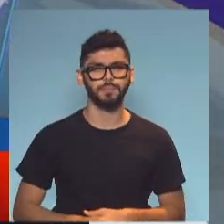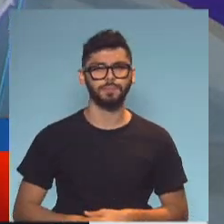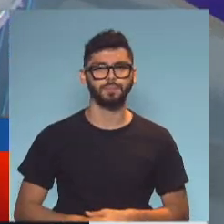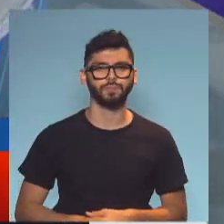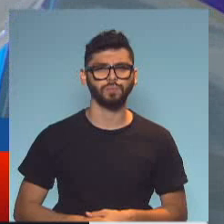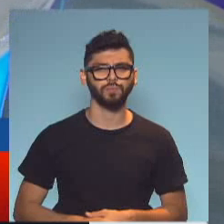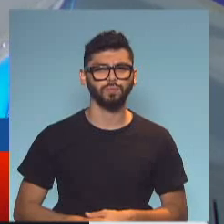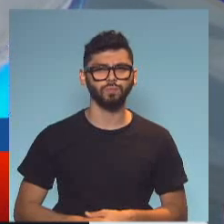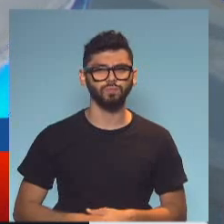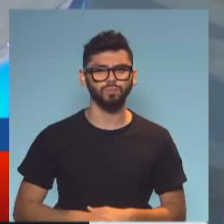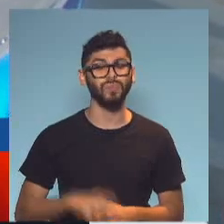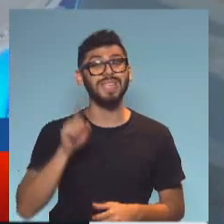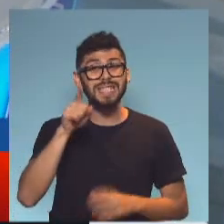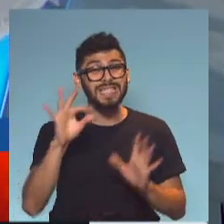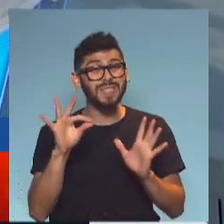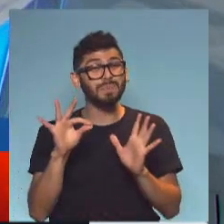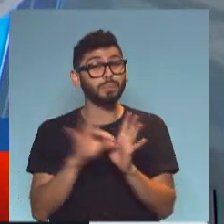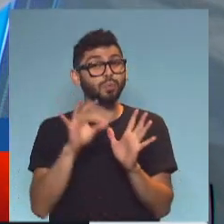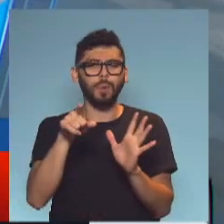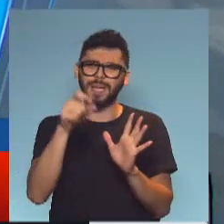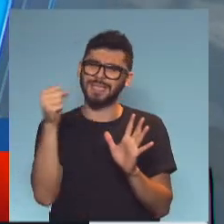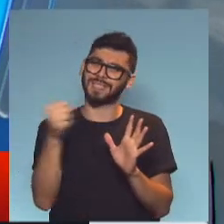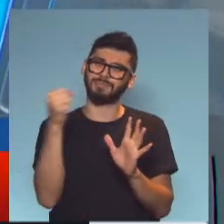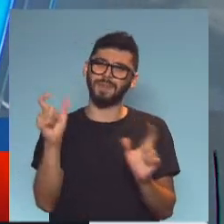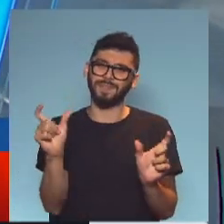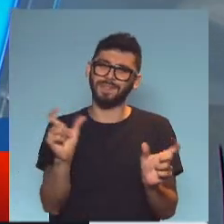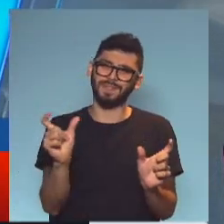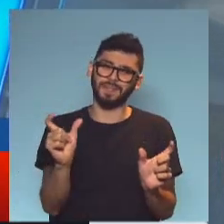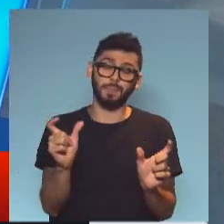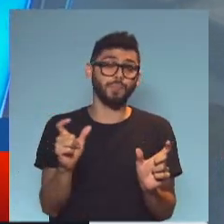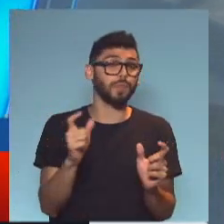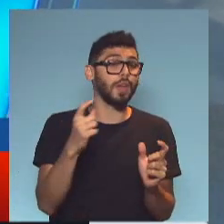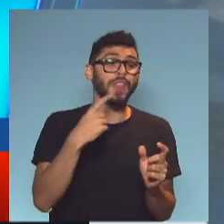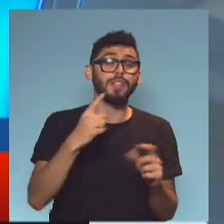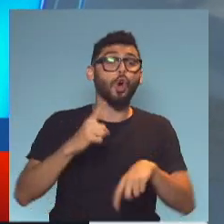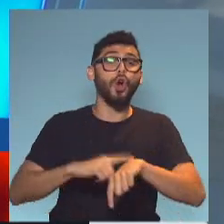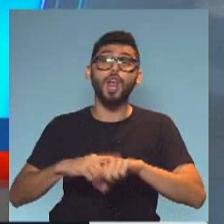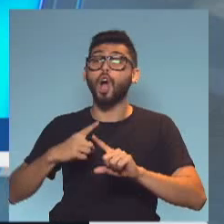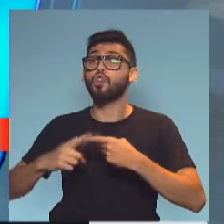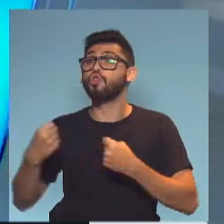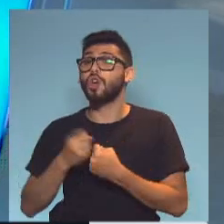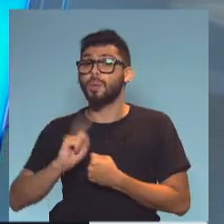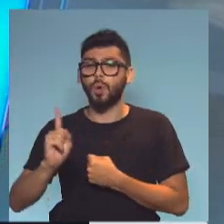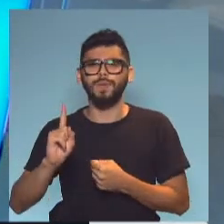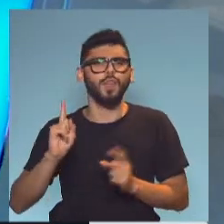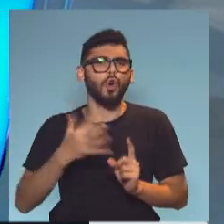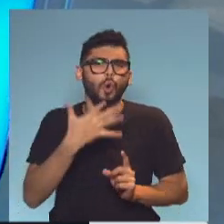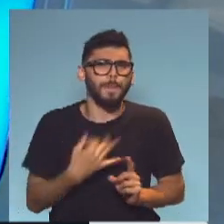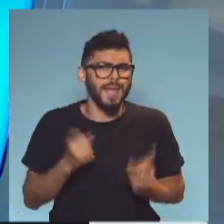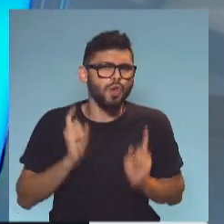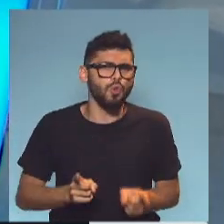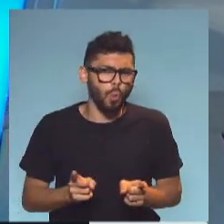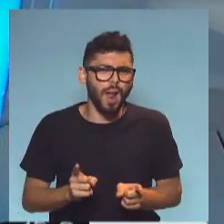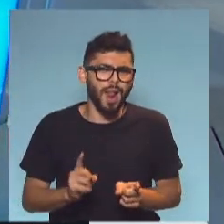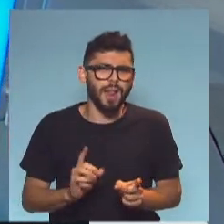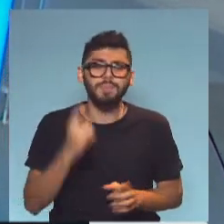Bueno, ese va a ser un punto importante, ¿no? Porque se diferencia, dice, no estamos de acuerdo con esto del horario, lo vamos a cumplir igual. El tema es que,